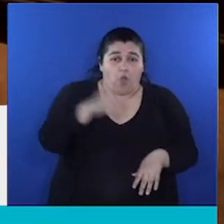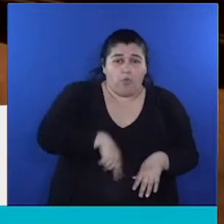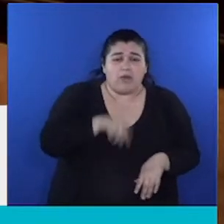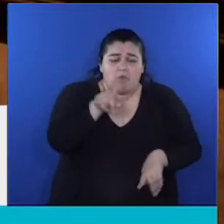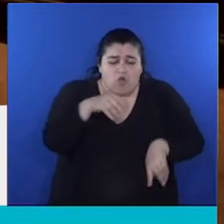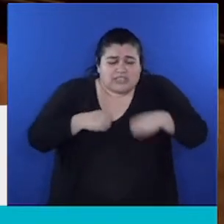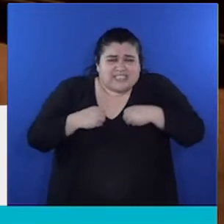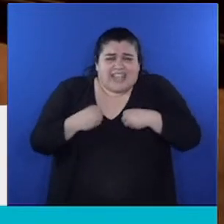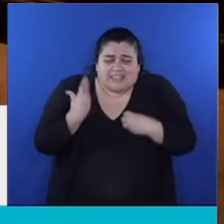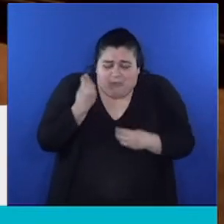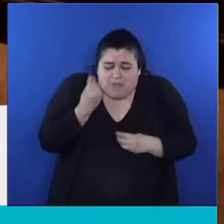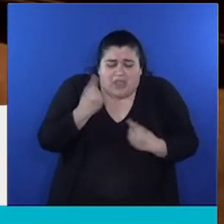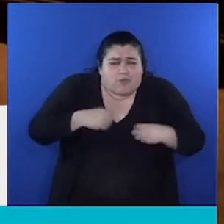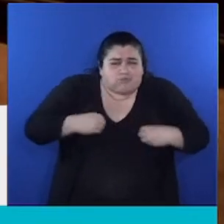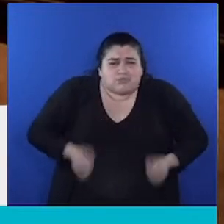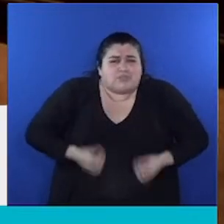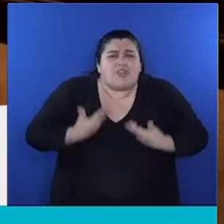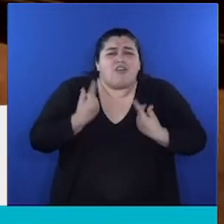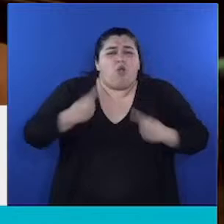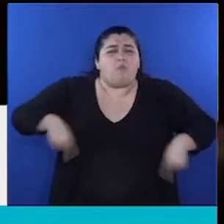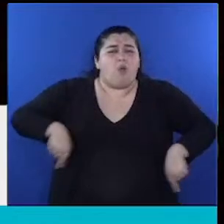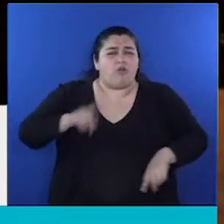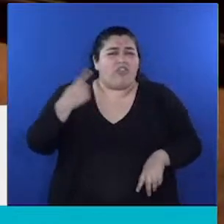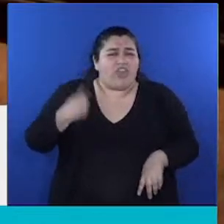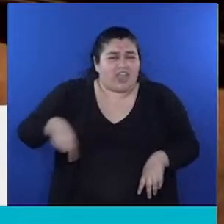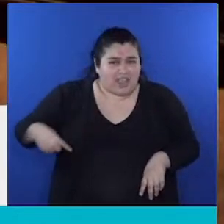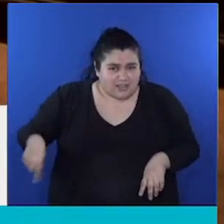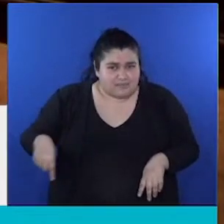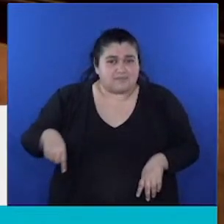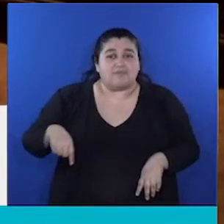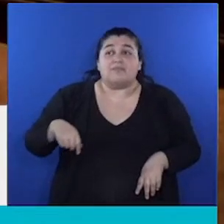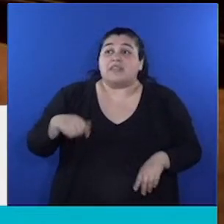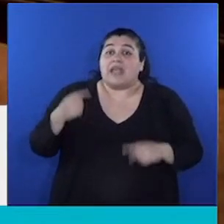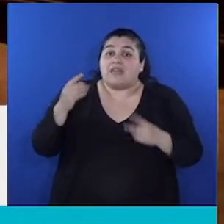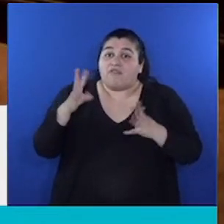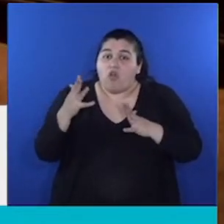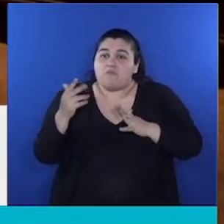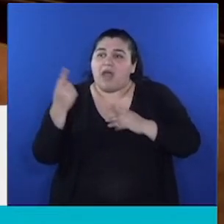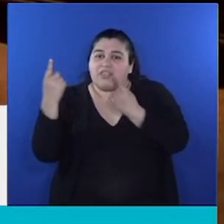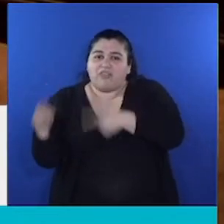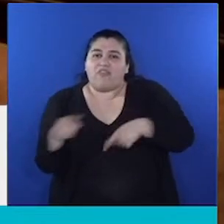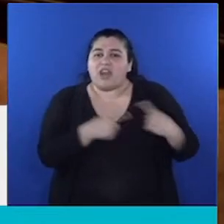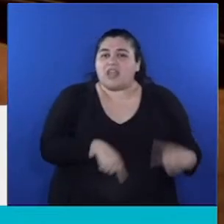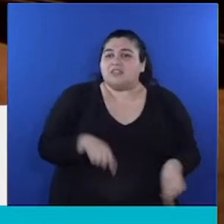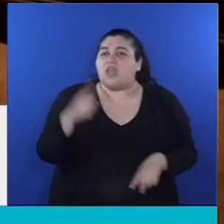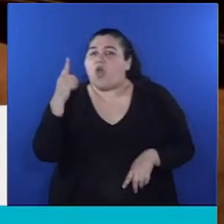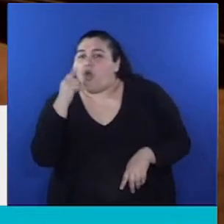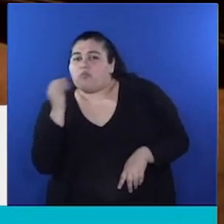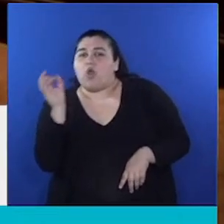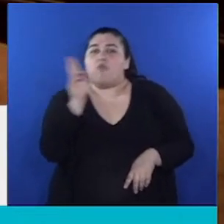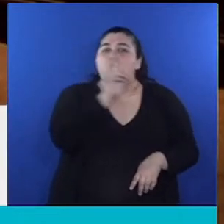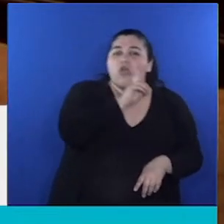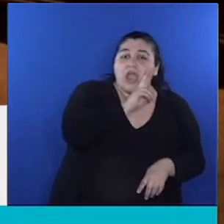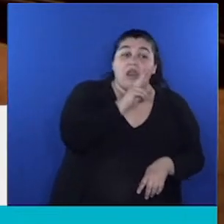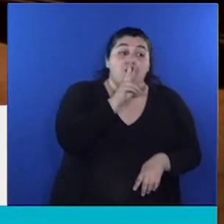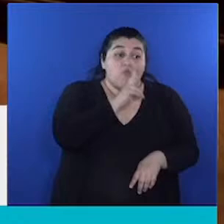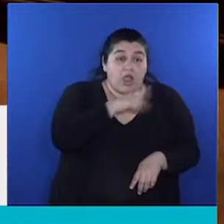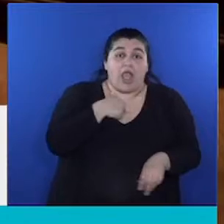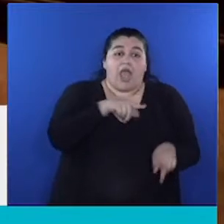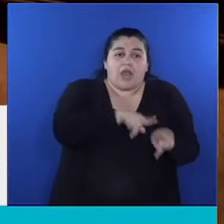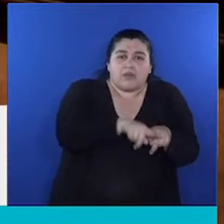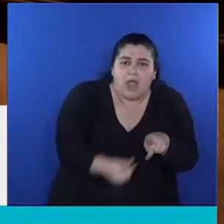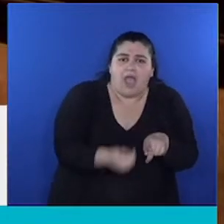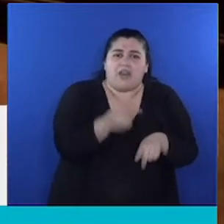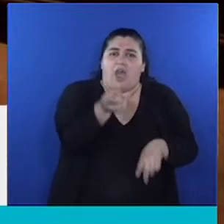que produce eso? ¿Cuál es la diferencia cuando es una mujer? Cuando es una hija, cuando es una hermana, la que no vuelve a la mañana, la